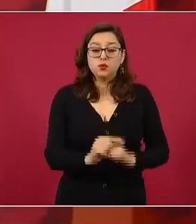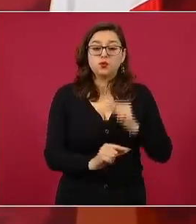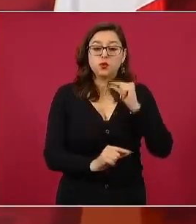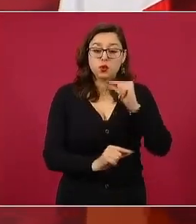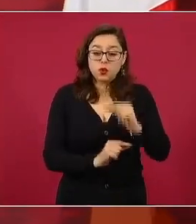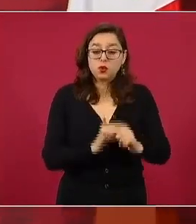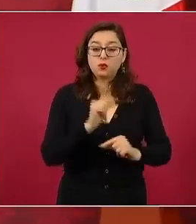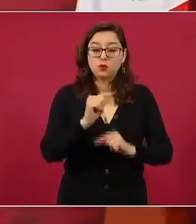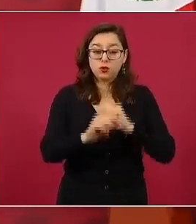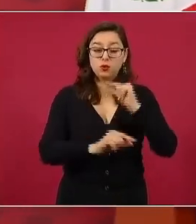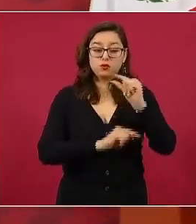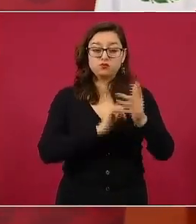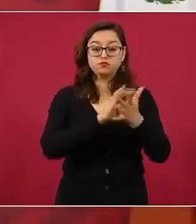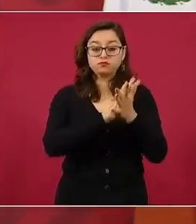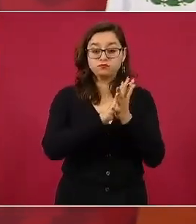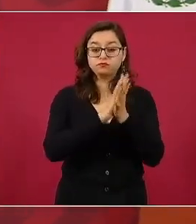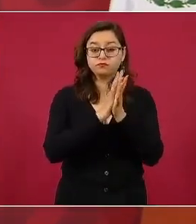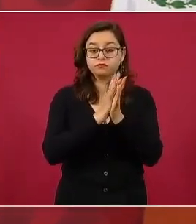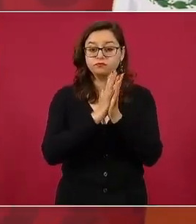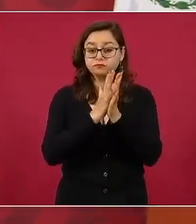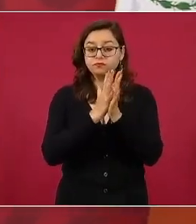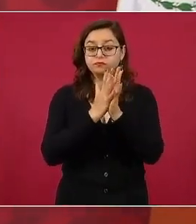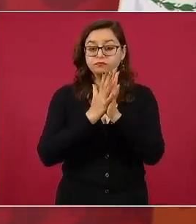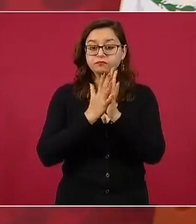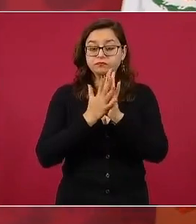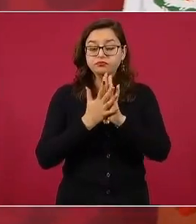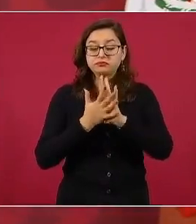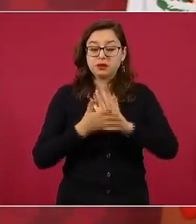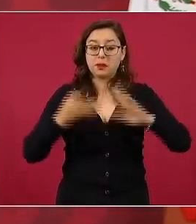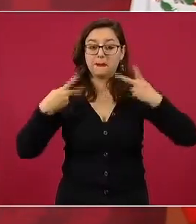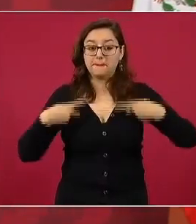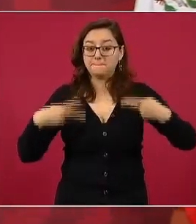tener menos credibilidad los medios,